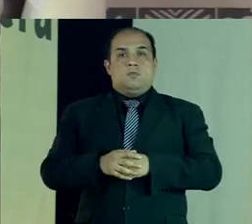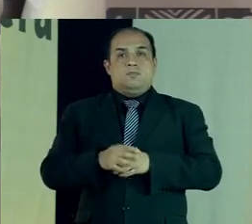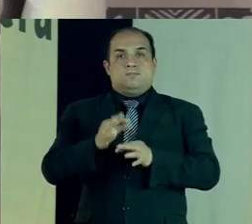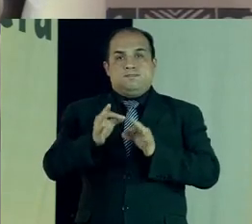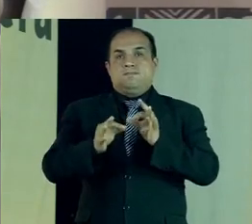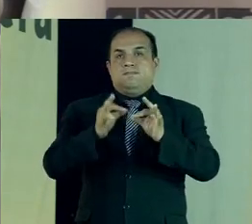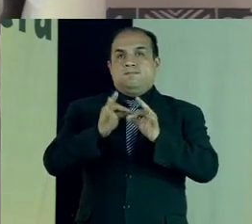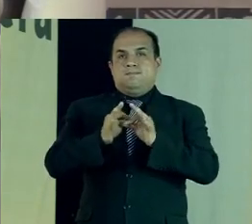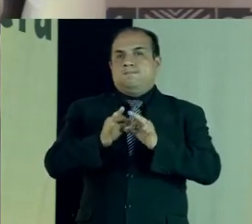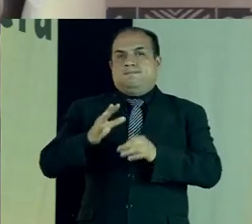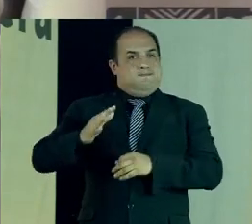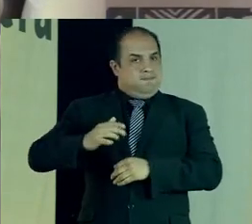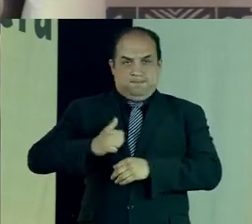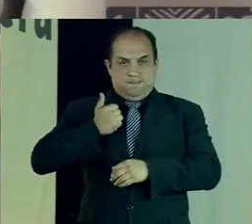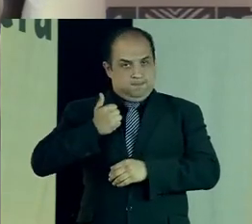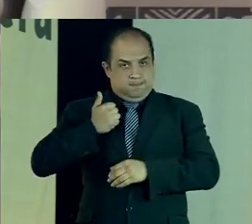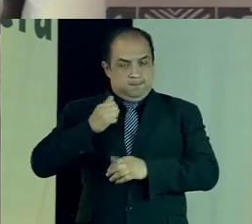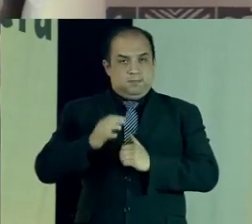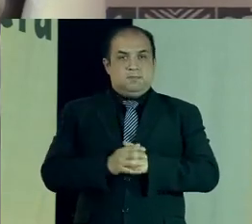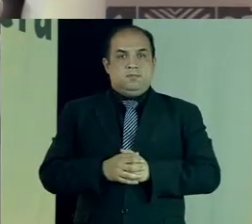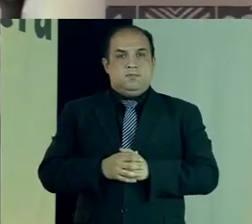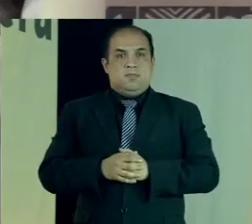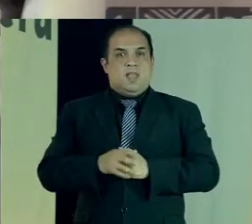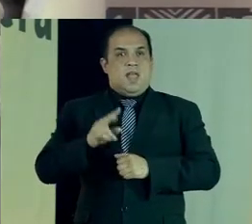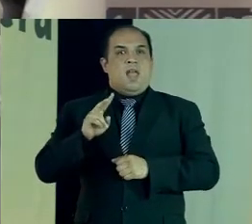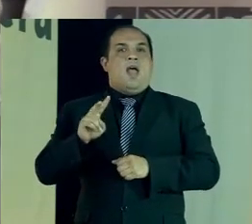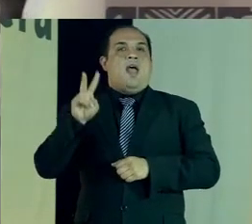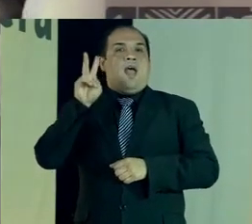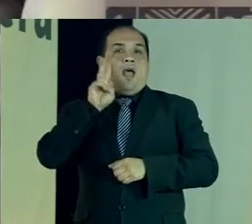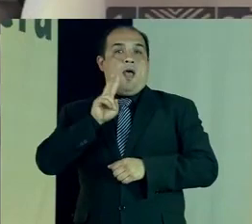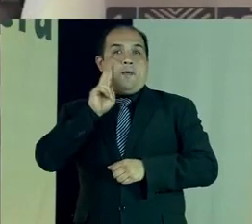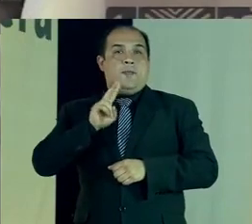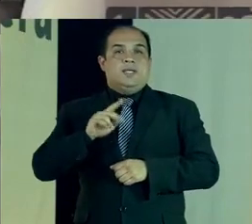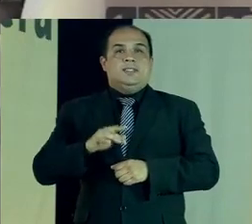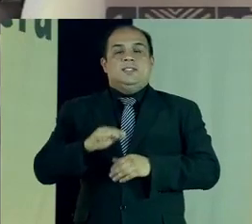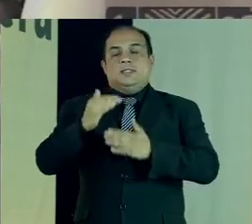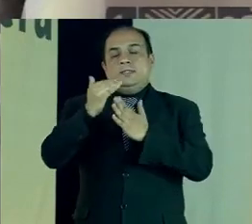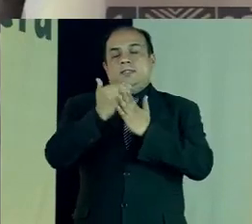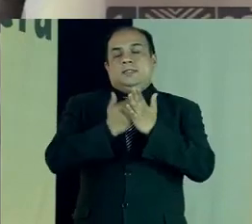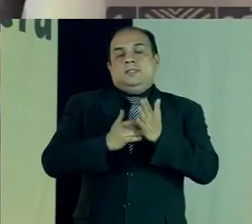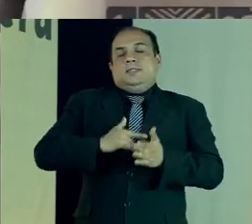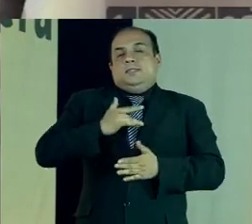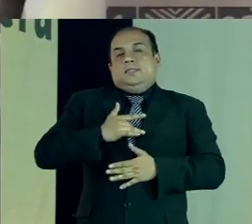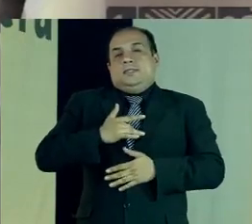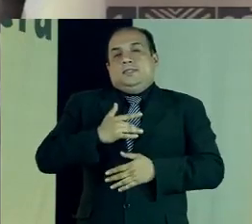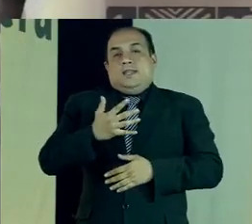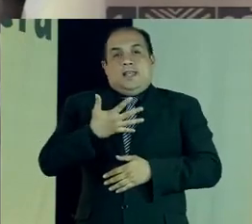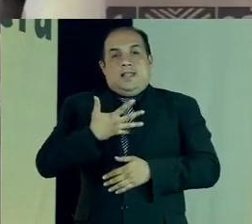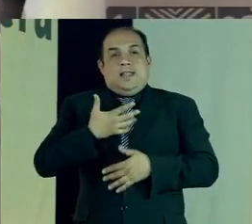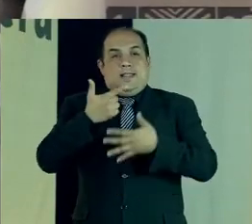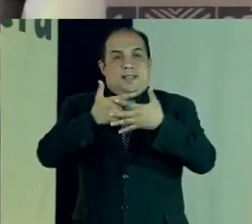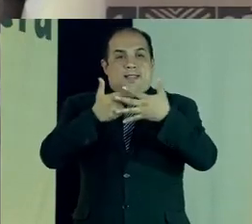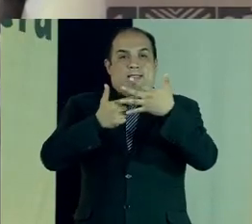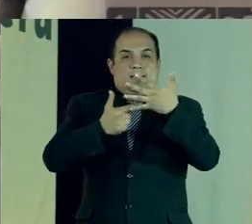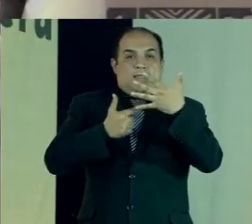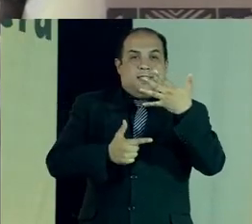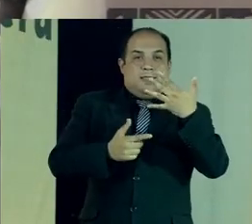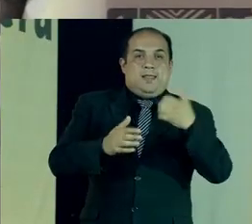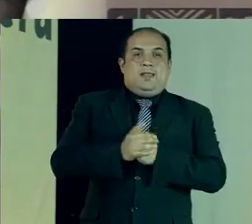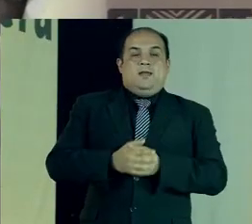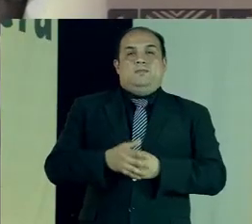abusivo a ver si se me baja en los síntomas que me produjo en la lista